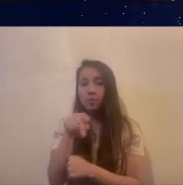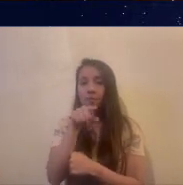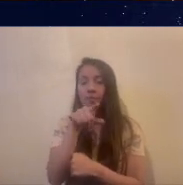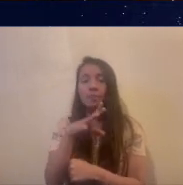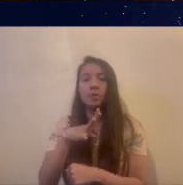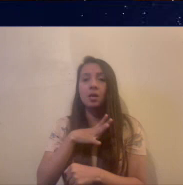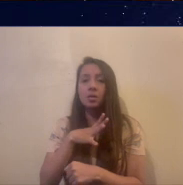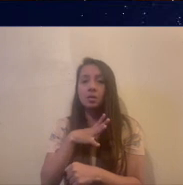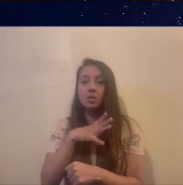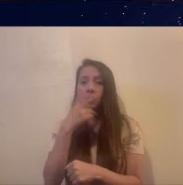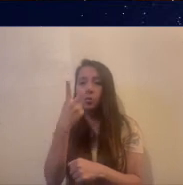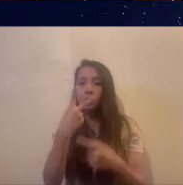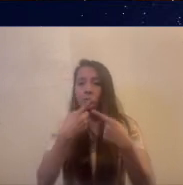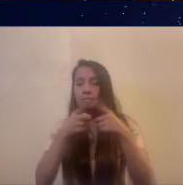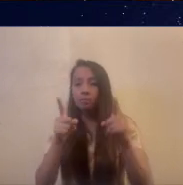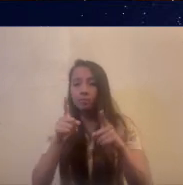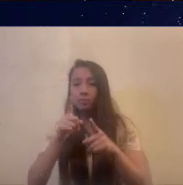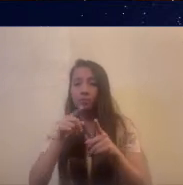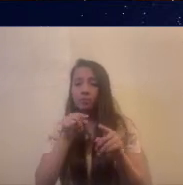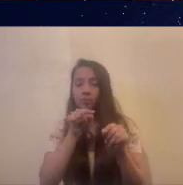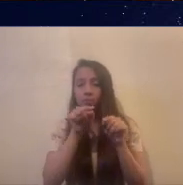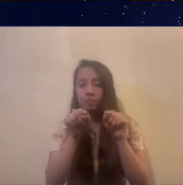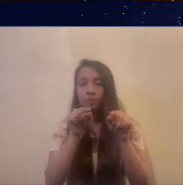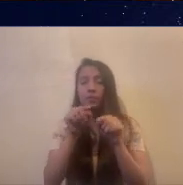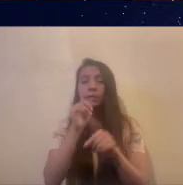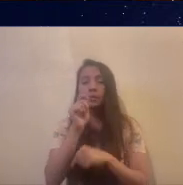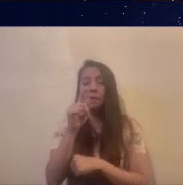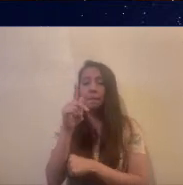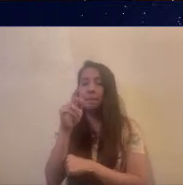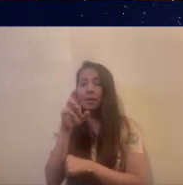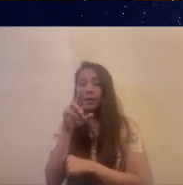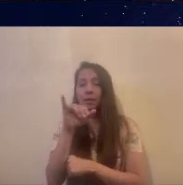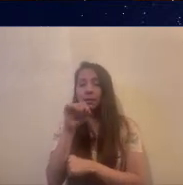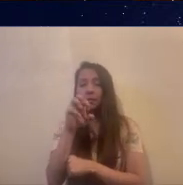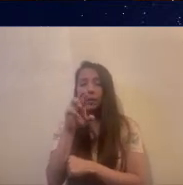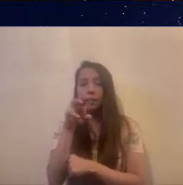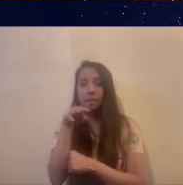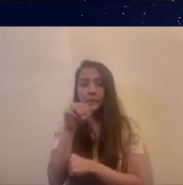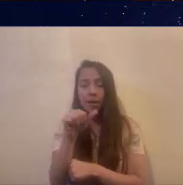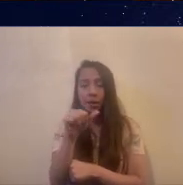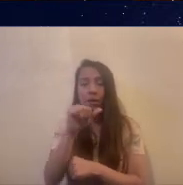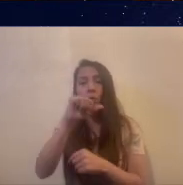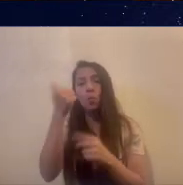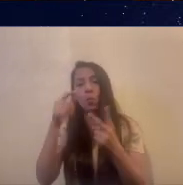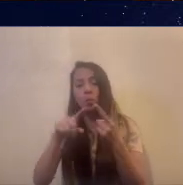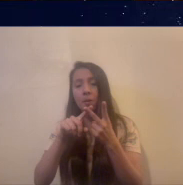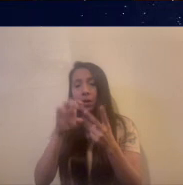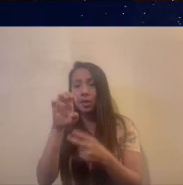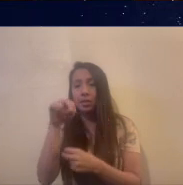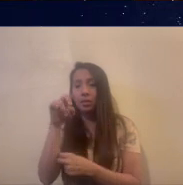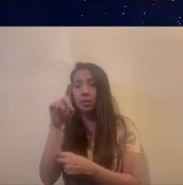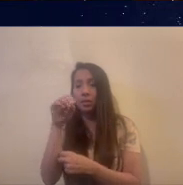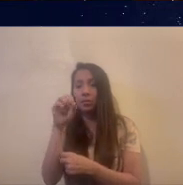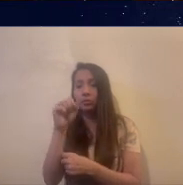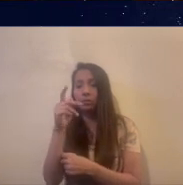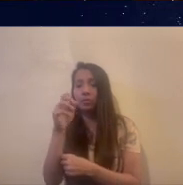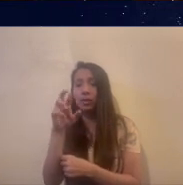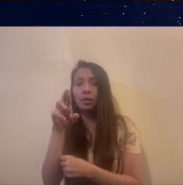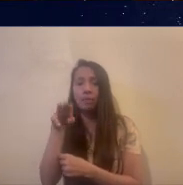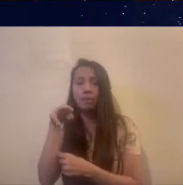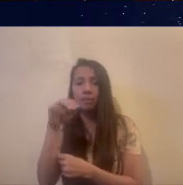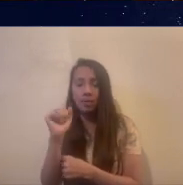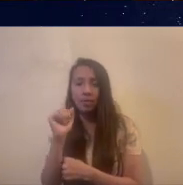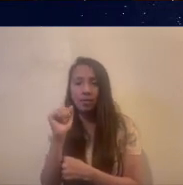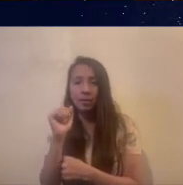2 tipos de sustancia de reserva, una que es el perisperma, que es central, y después tenemos el endosperma, que se encuentra cerca